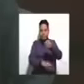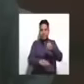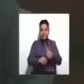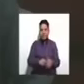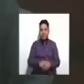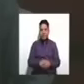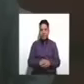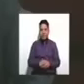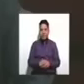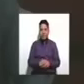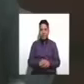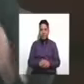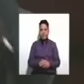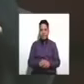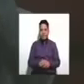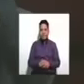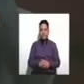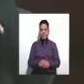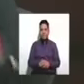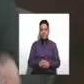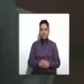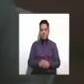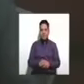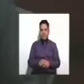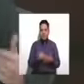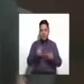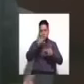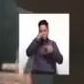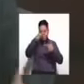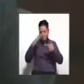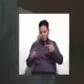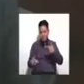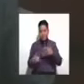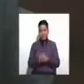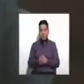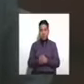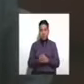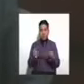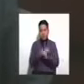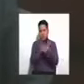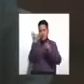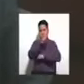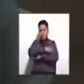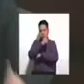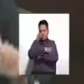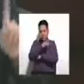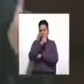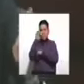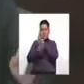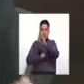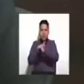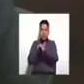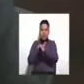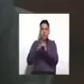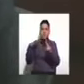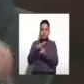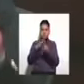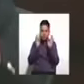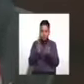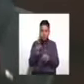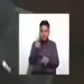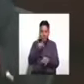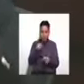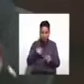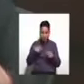un precio bastante menor al que se dio en su primera emisión. Claro que el precio del petróleo internacional afectó, pero no nos digamos